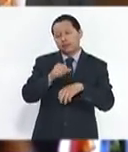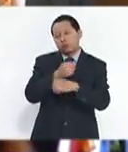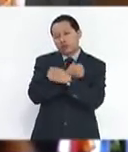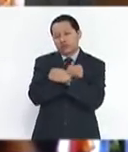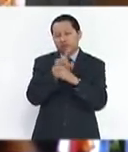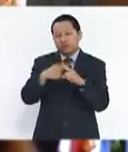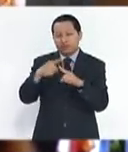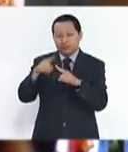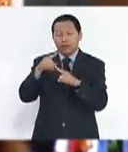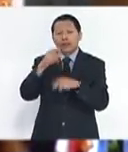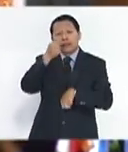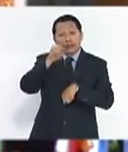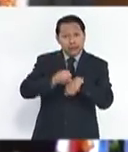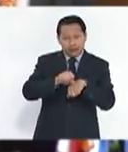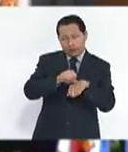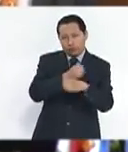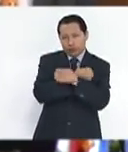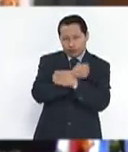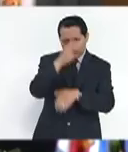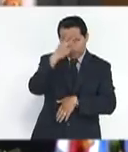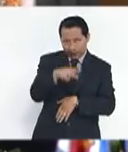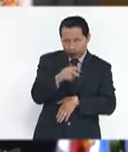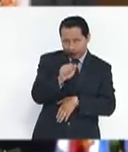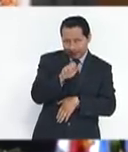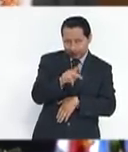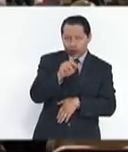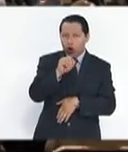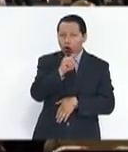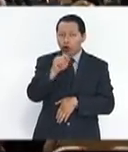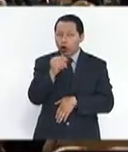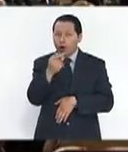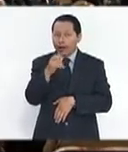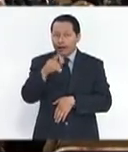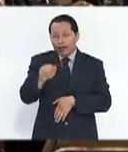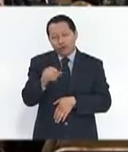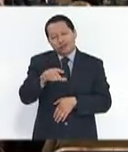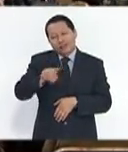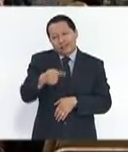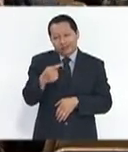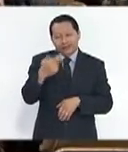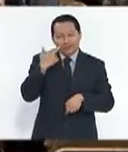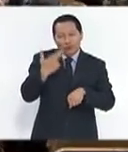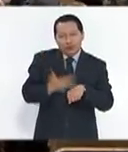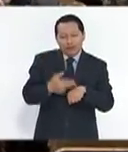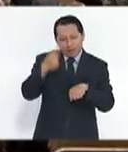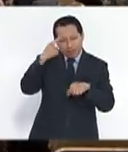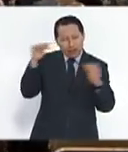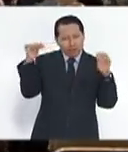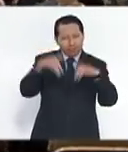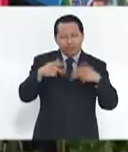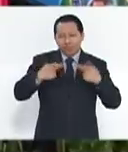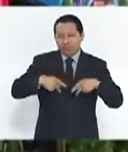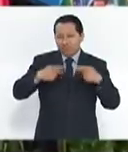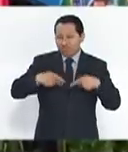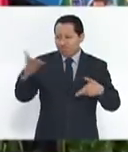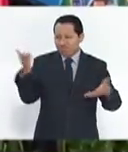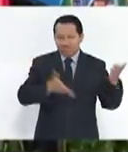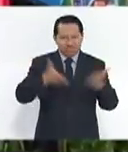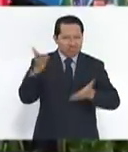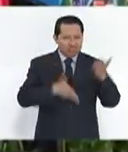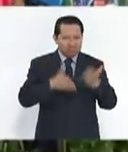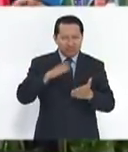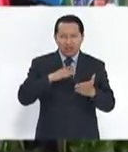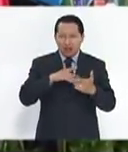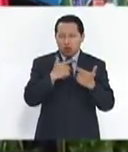El secretario de Educación Pública, Otto Granado Roldán, anfitrión y presidente del Consejo Directivo de la OEI, recibió a las delegaciones